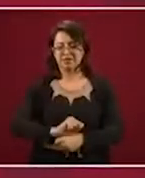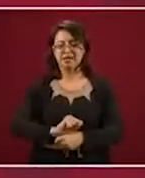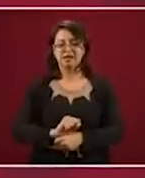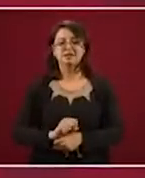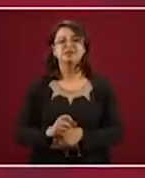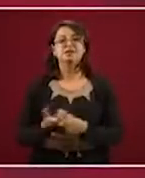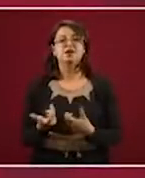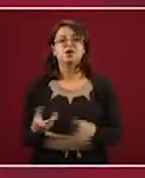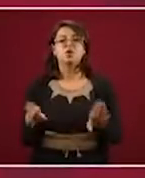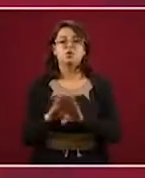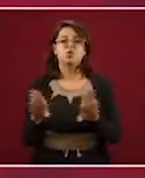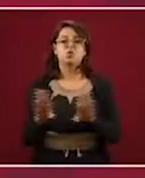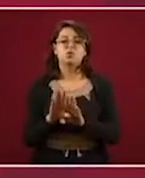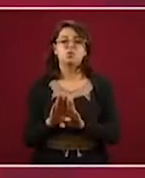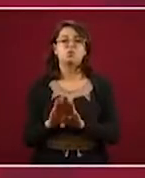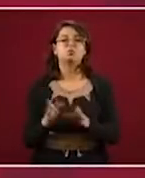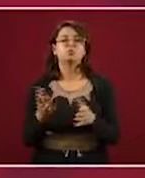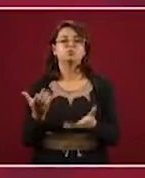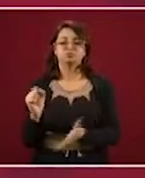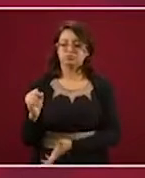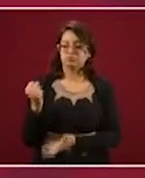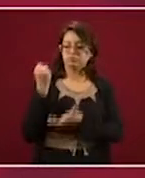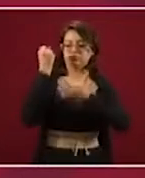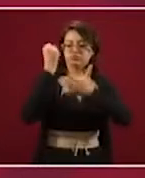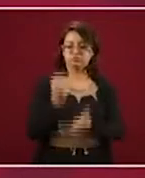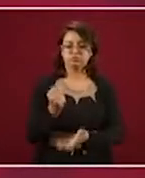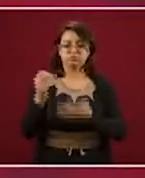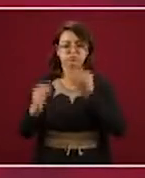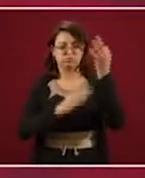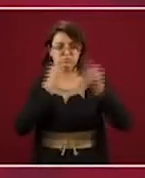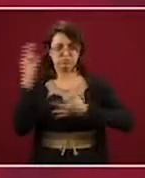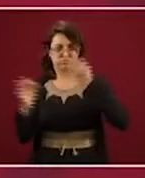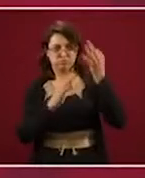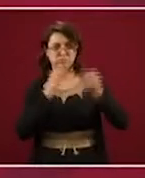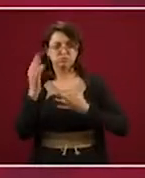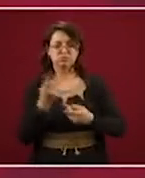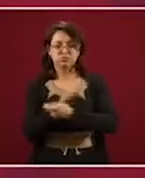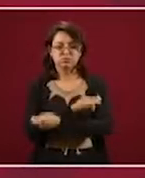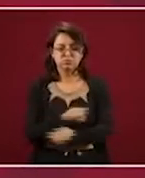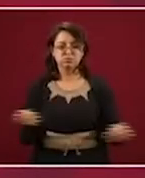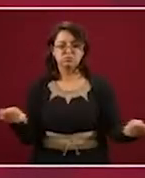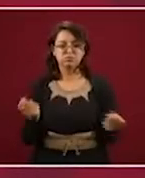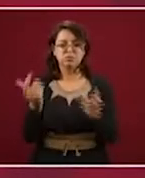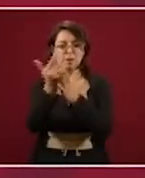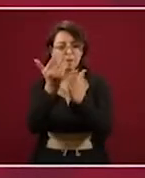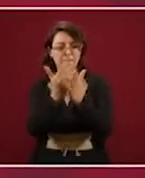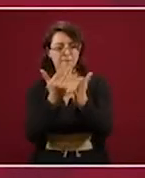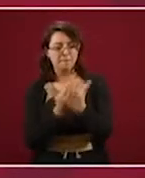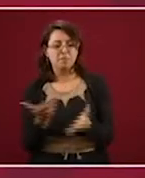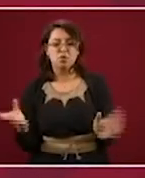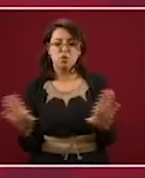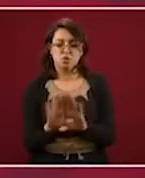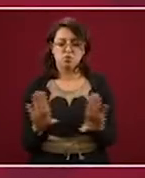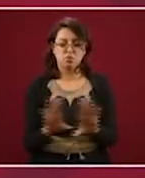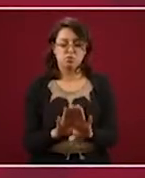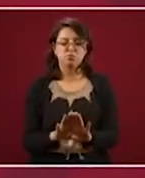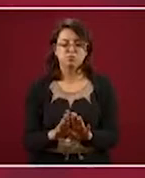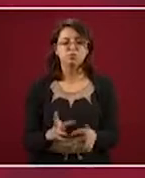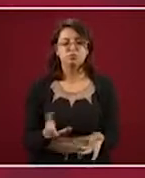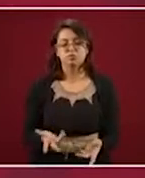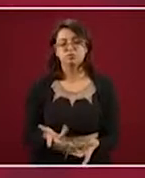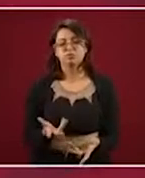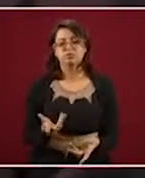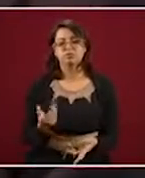la política de la distribución de los recursos que maneja el gobierno